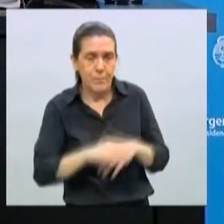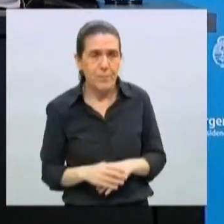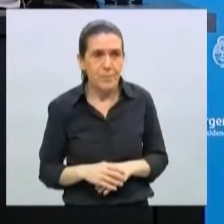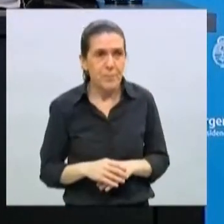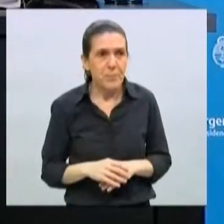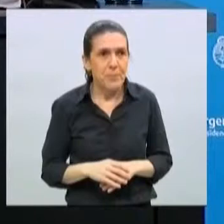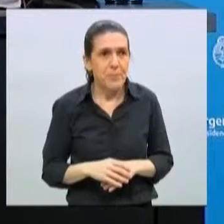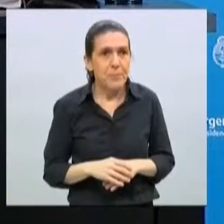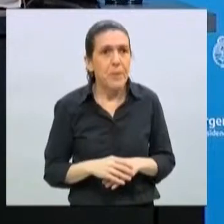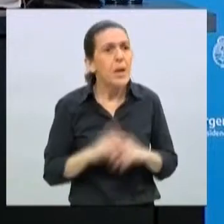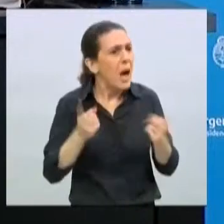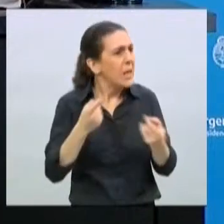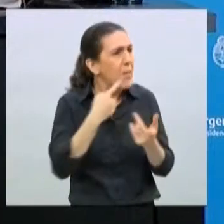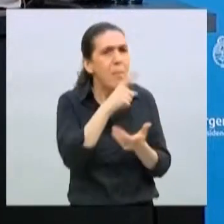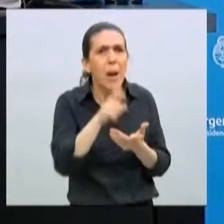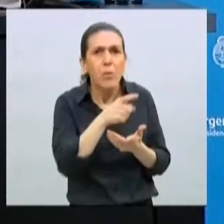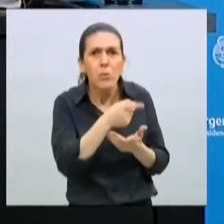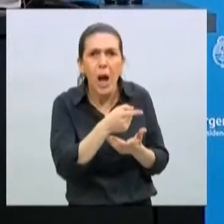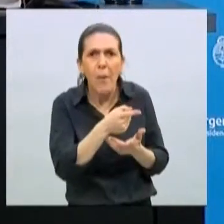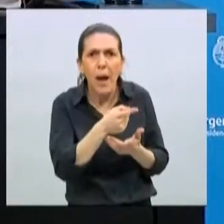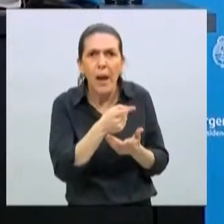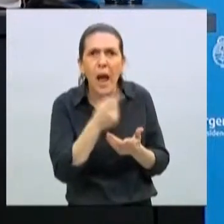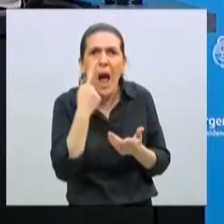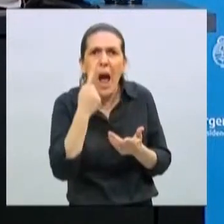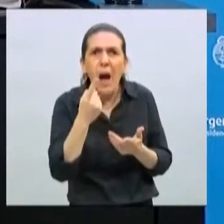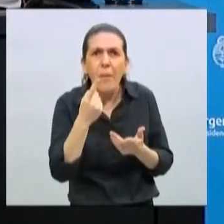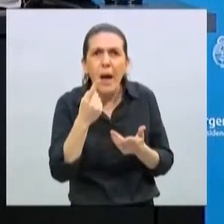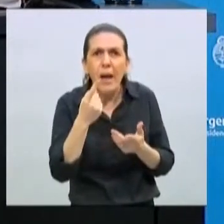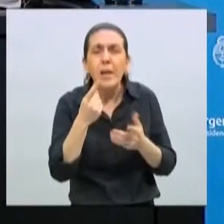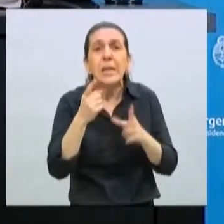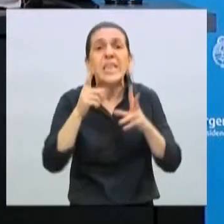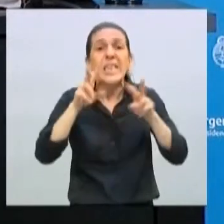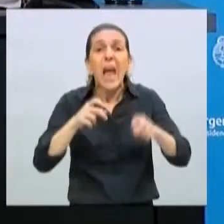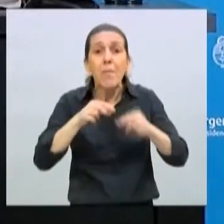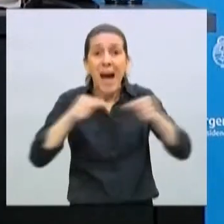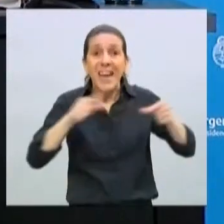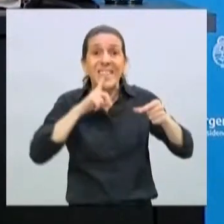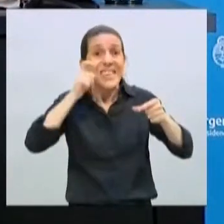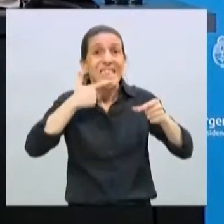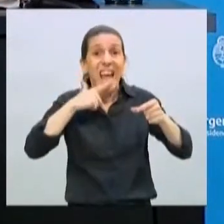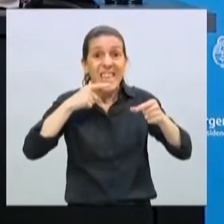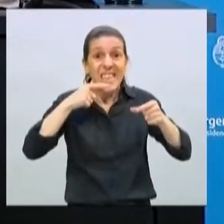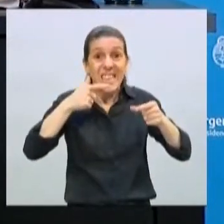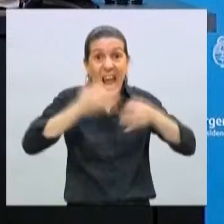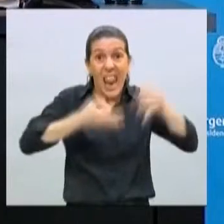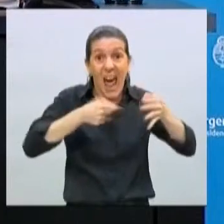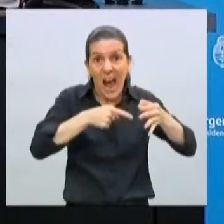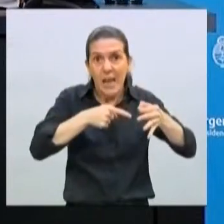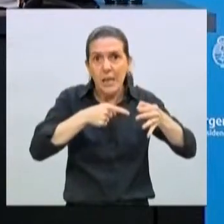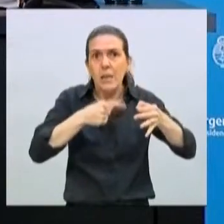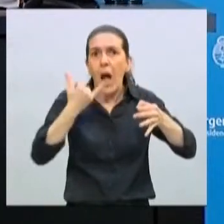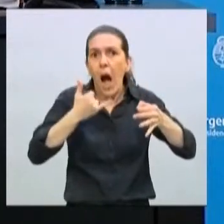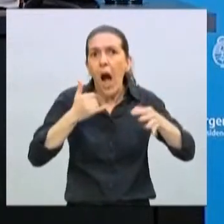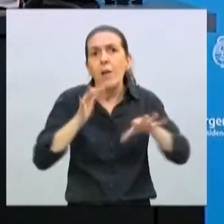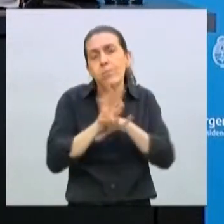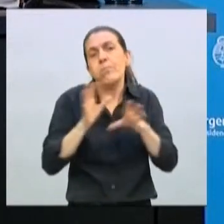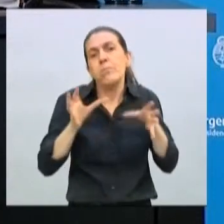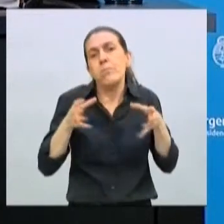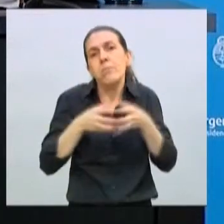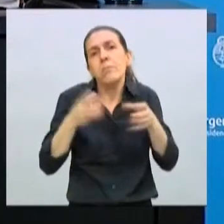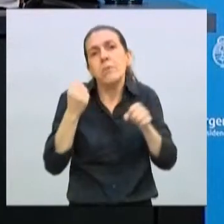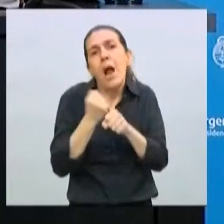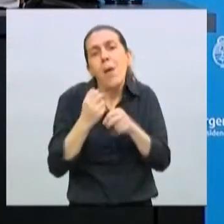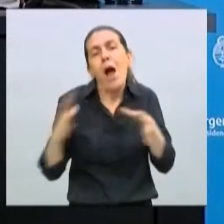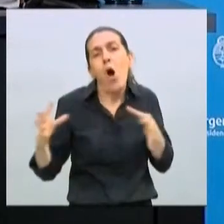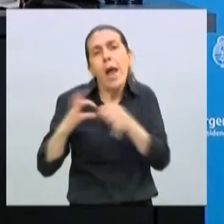No, preguntaban si... Sí. Perdón, para aclarar, el caso de los testeos se está haciendo en coordinación y claro, un ejemplo más del trabajo en equipo con el Gobierno